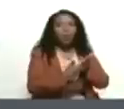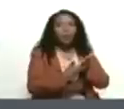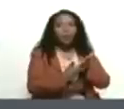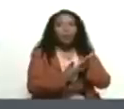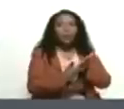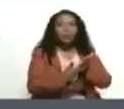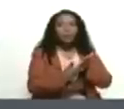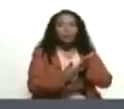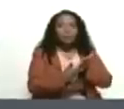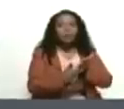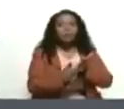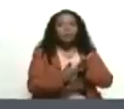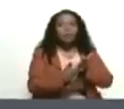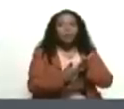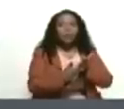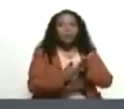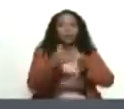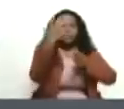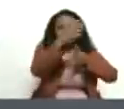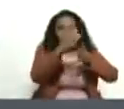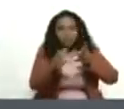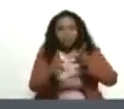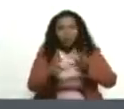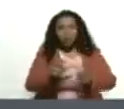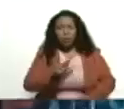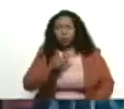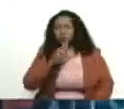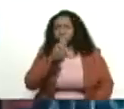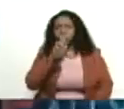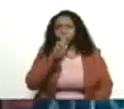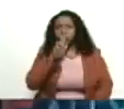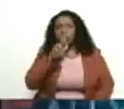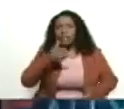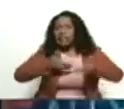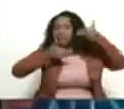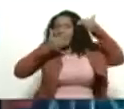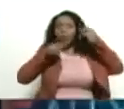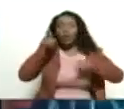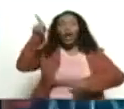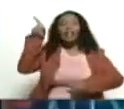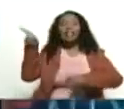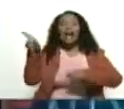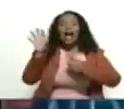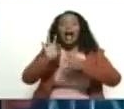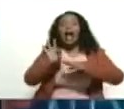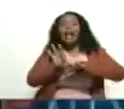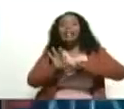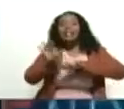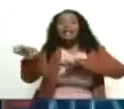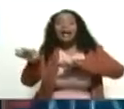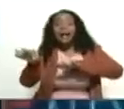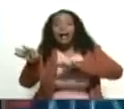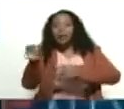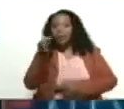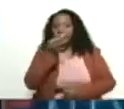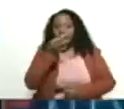Saab, las características atroces de su secuestro, la tortura física y psicológica